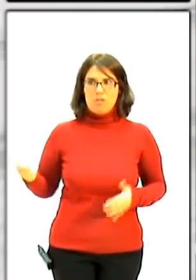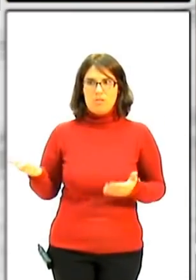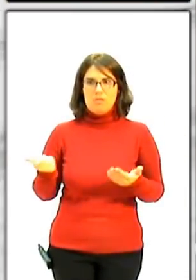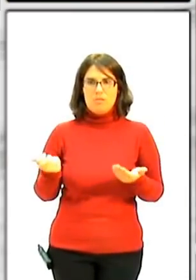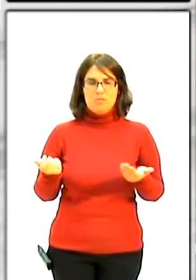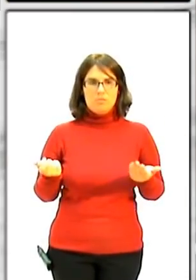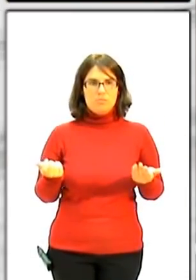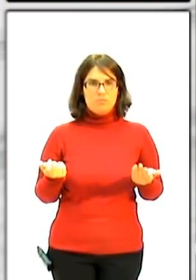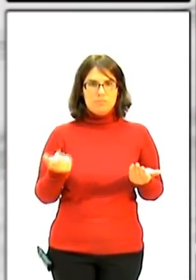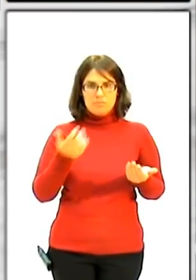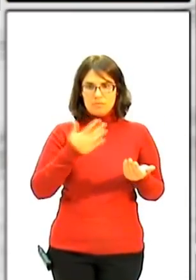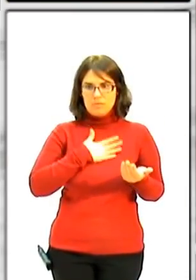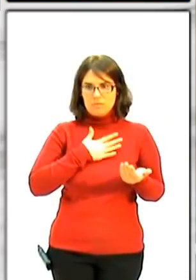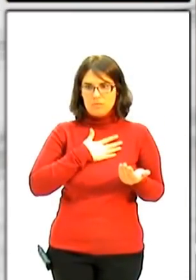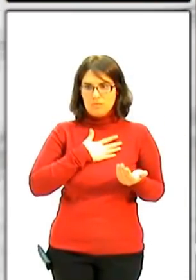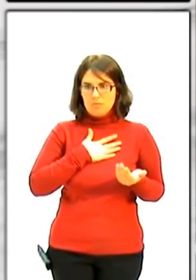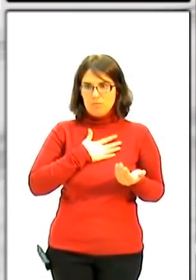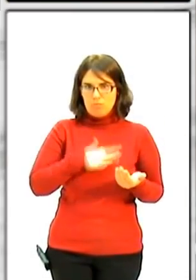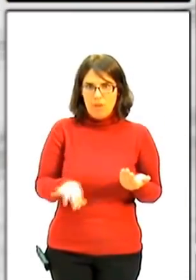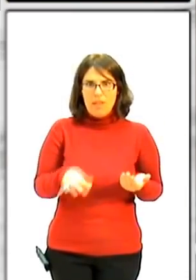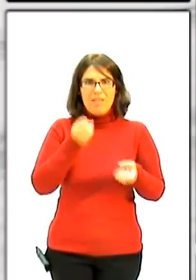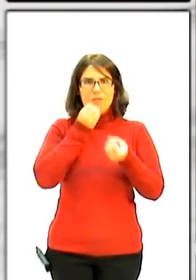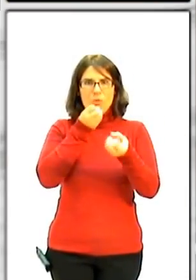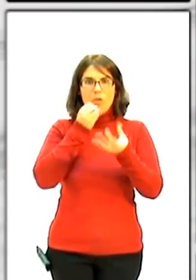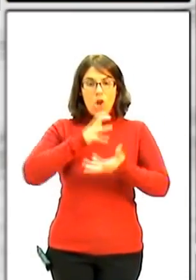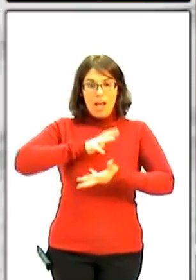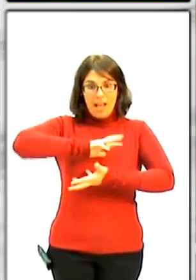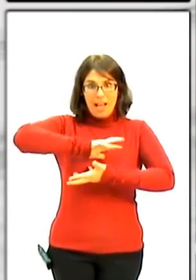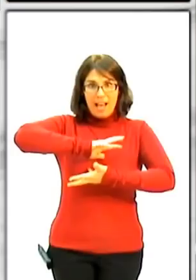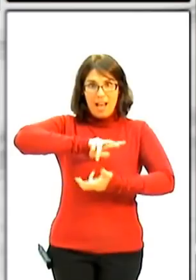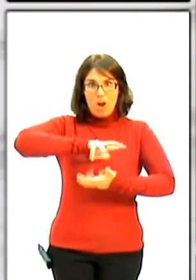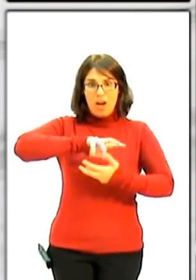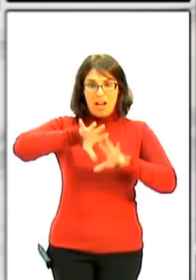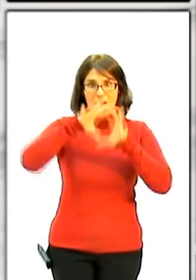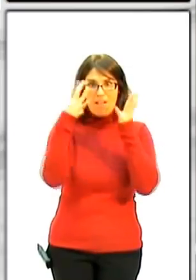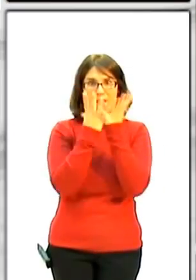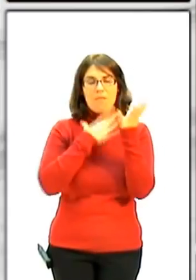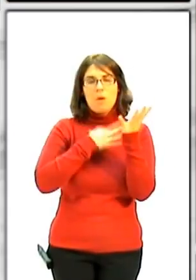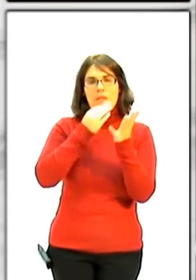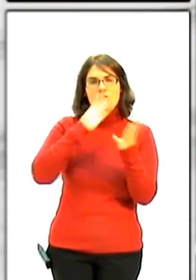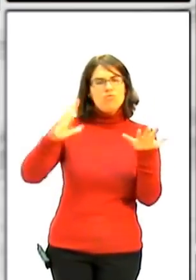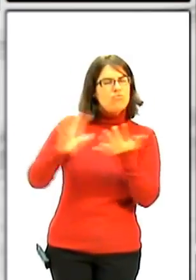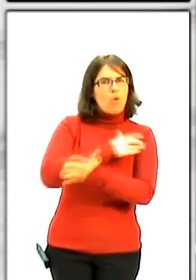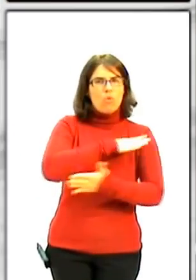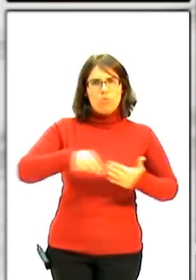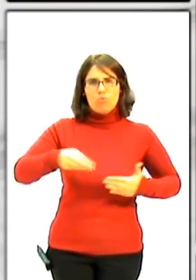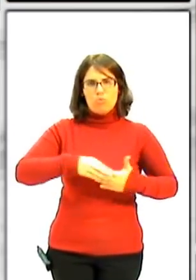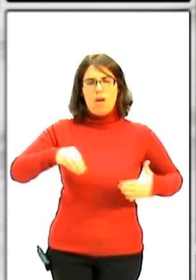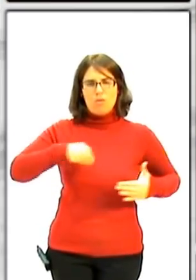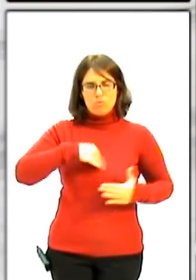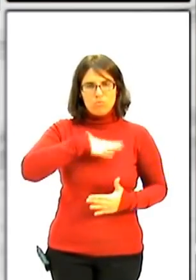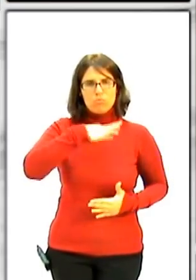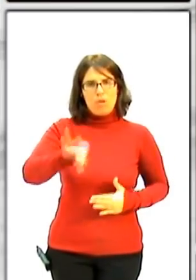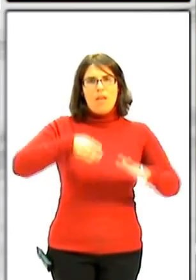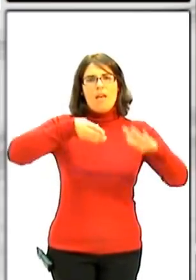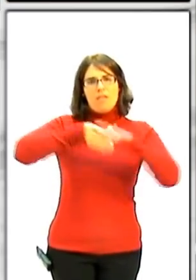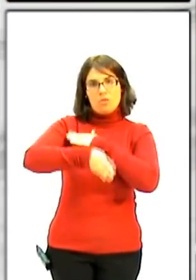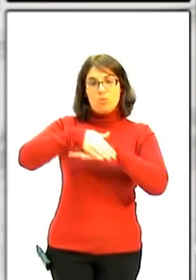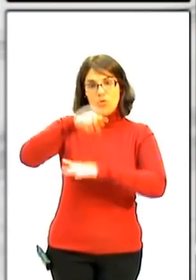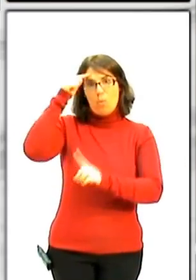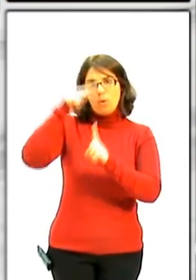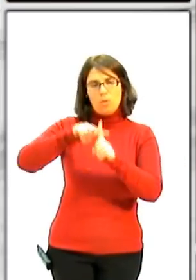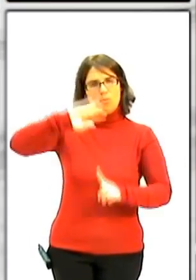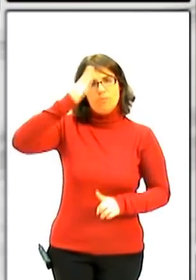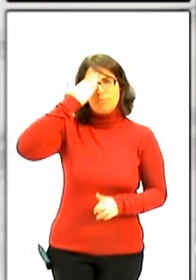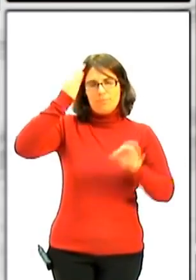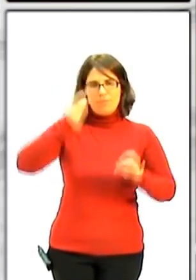la información geográfica llegue a todos los usuarios, porque eso es el objetivo principal de los